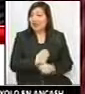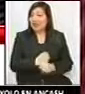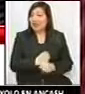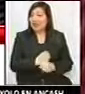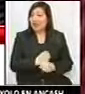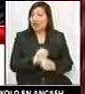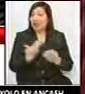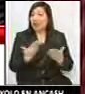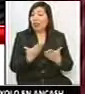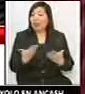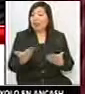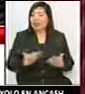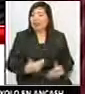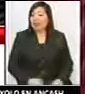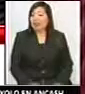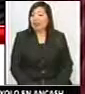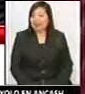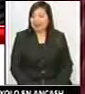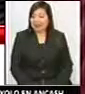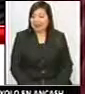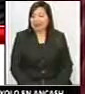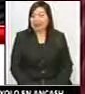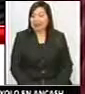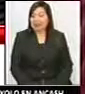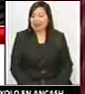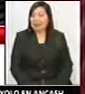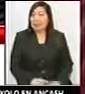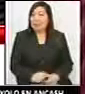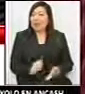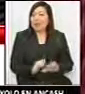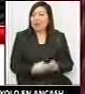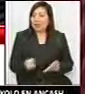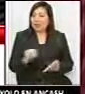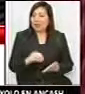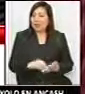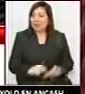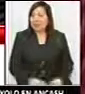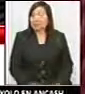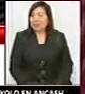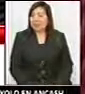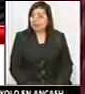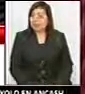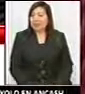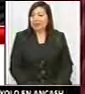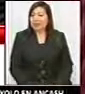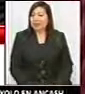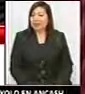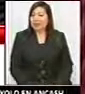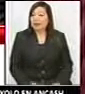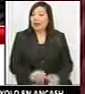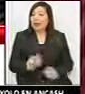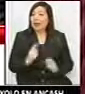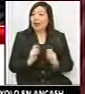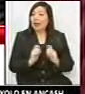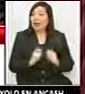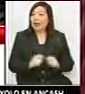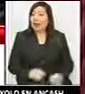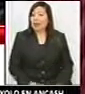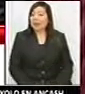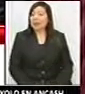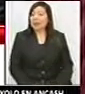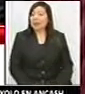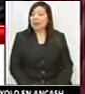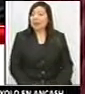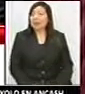donde la señora Yesenia Segura sacaba el dinero para el financiamiento de las campañas políticas y o para gastos del pago